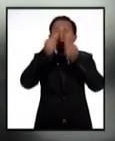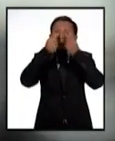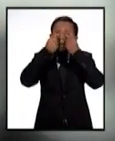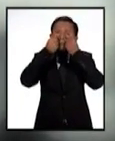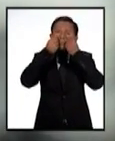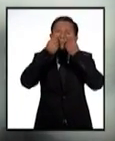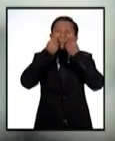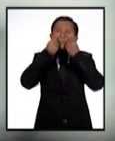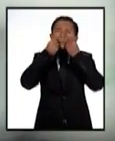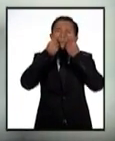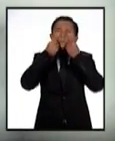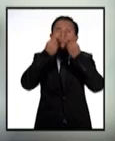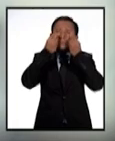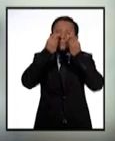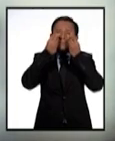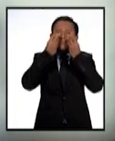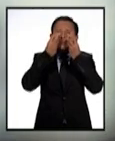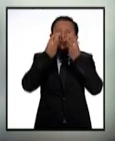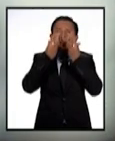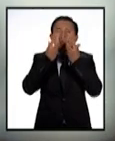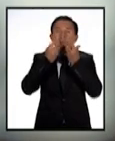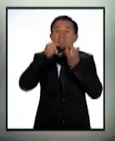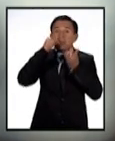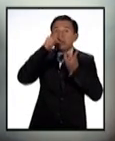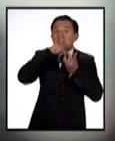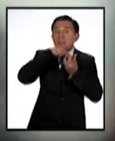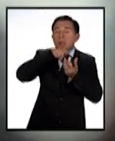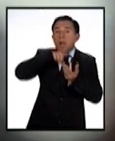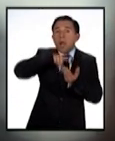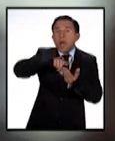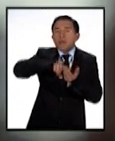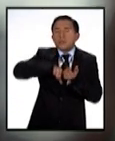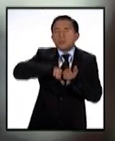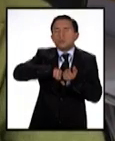la emoción pulsante.